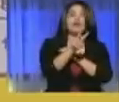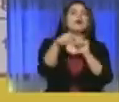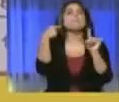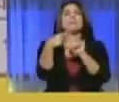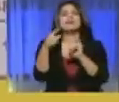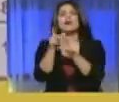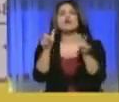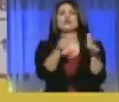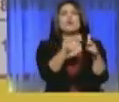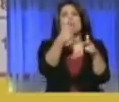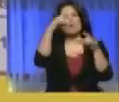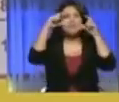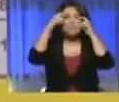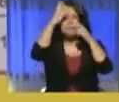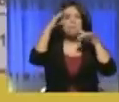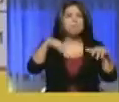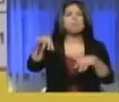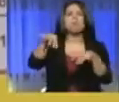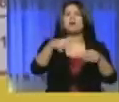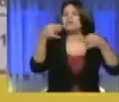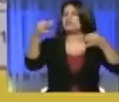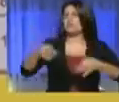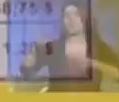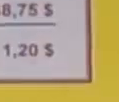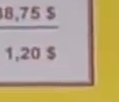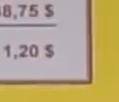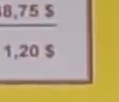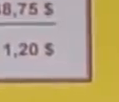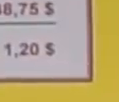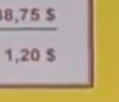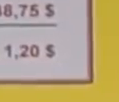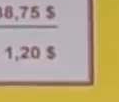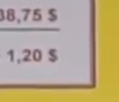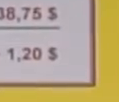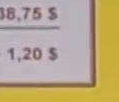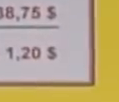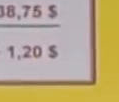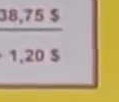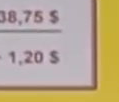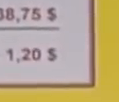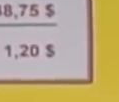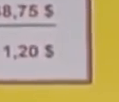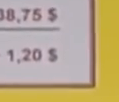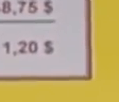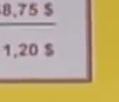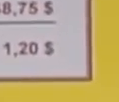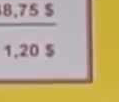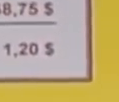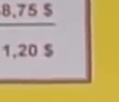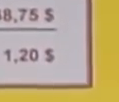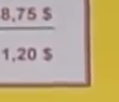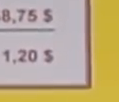banda de los zombies decía que llegaba a 20. Y los zombies se frotan las manos, ¿ustedes pueden entender eso?